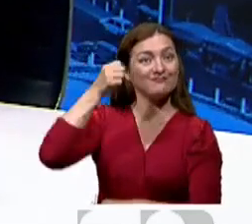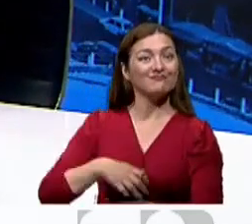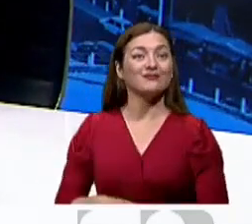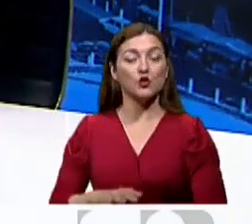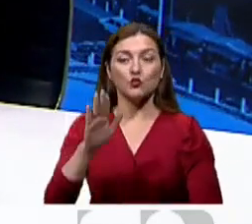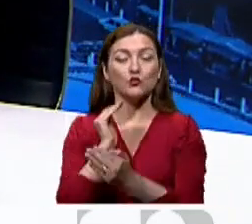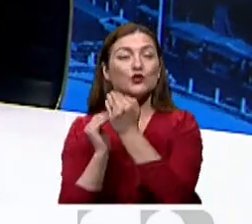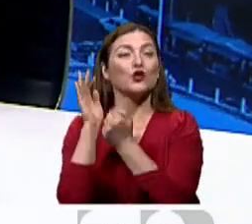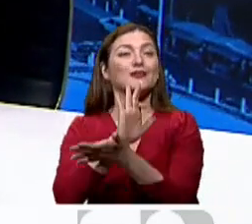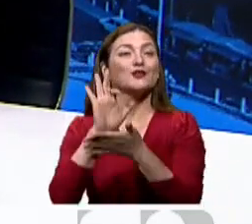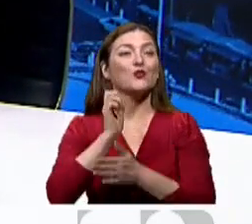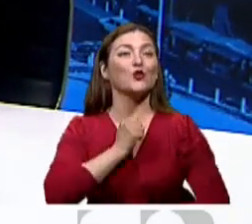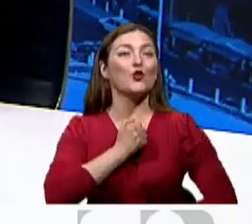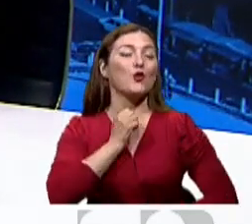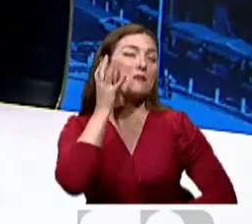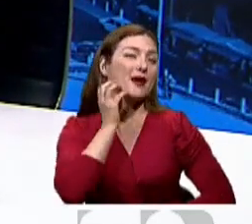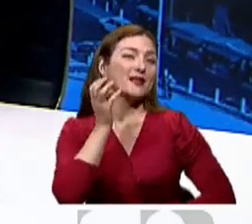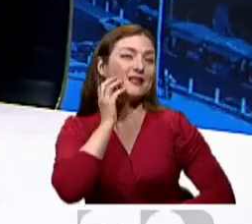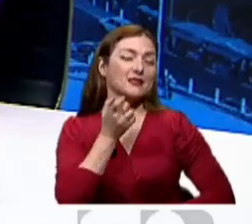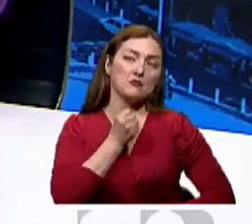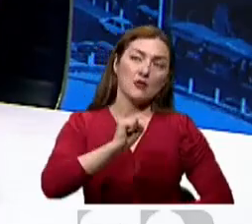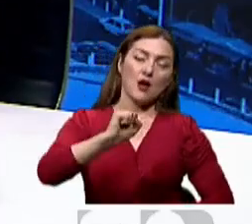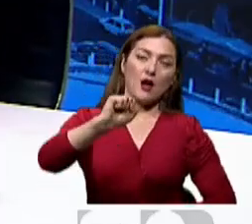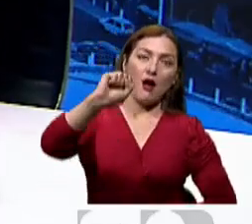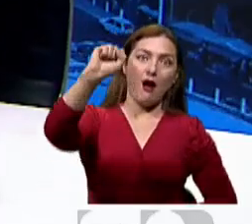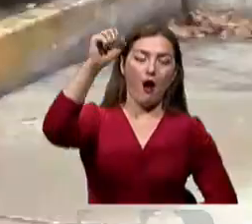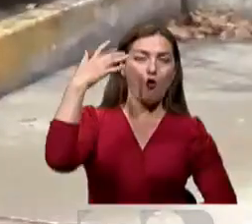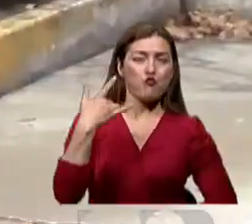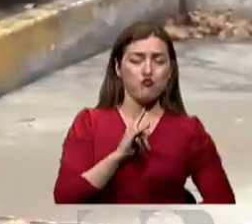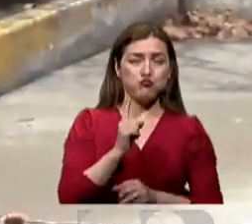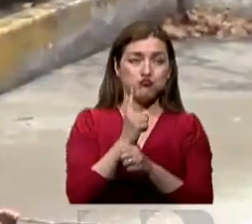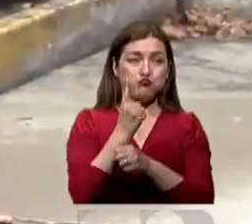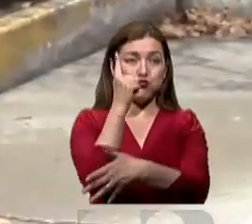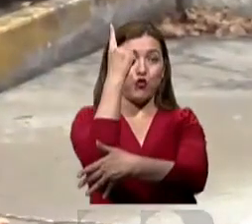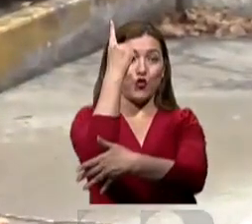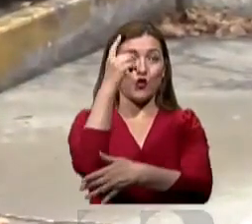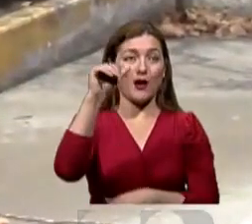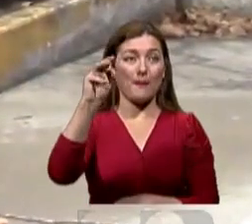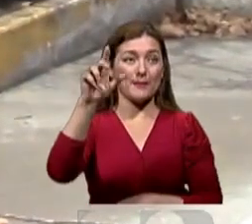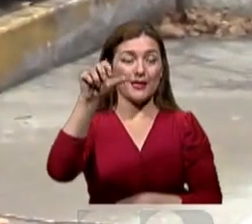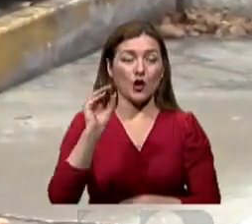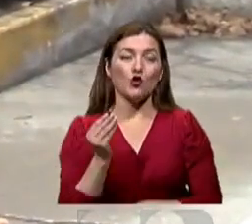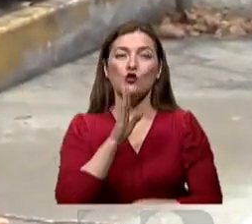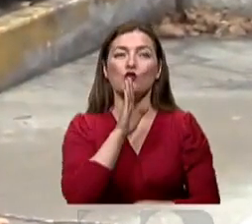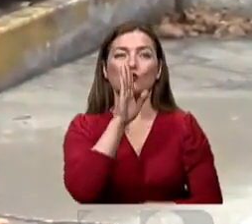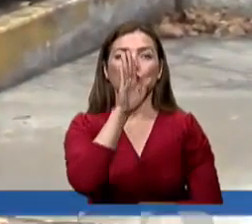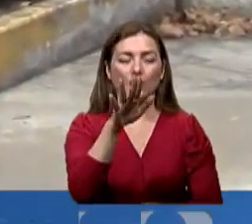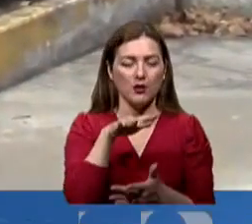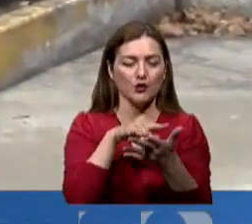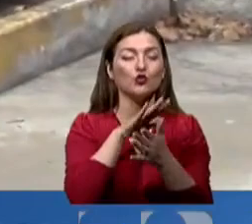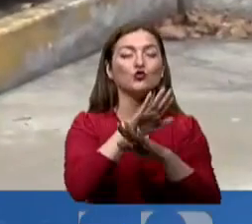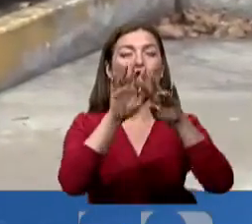conoceremos justamente la historia de Camila, la joven que llegó hasta la NASA. Astronauta. Wow. Camila desde muy joven se inclinó por los